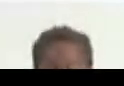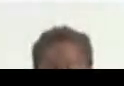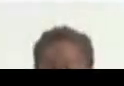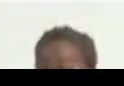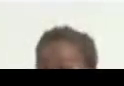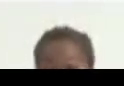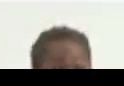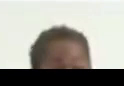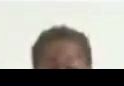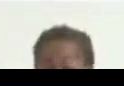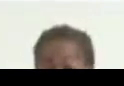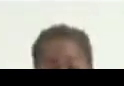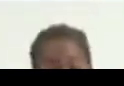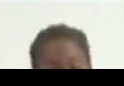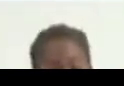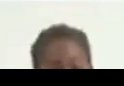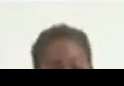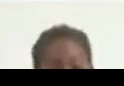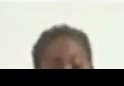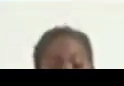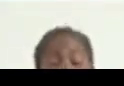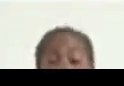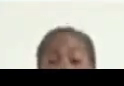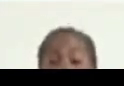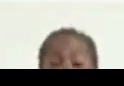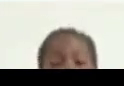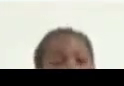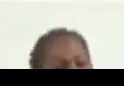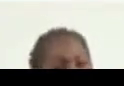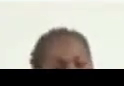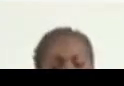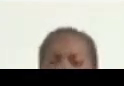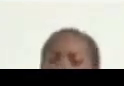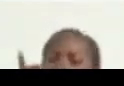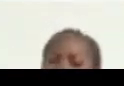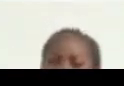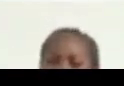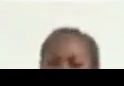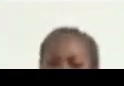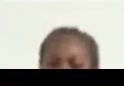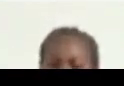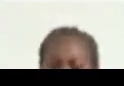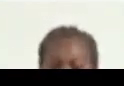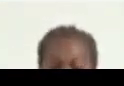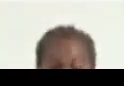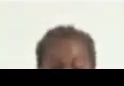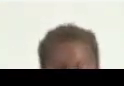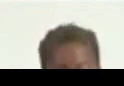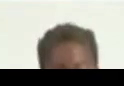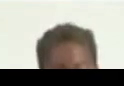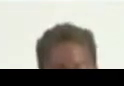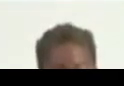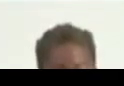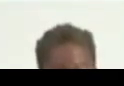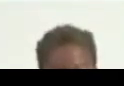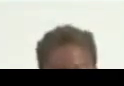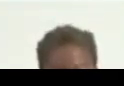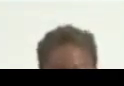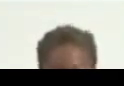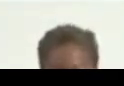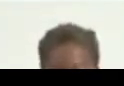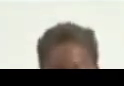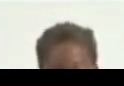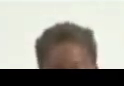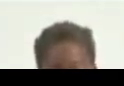tenemos que decir que le hemos prestado los servicios hemos beneficiado principalmente a la propia población del Consejo popular etcétera